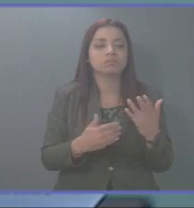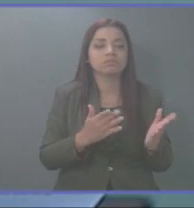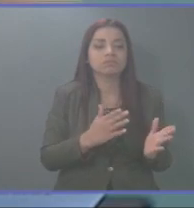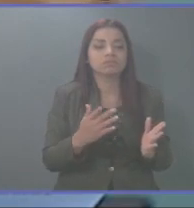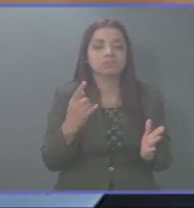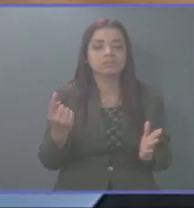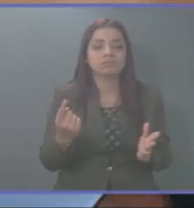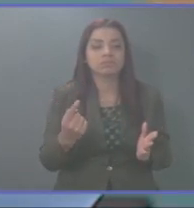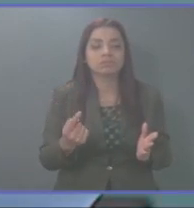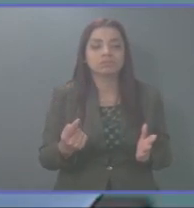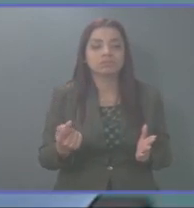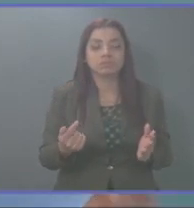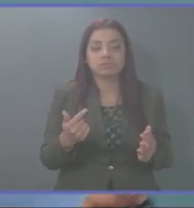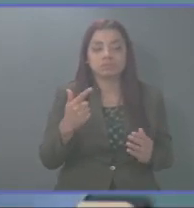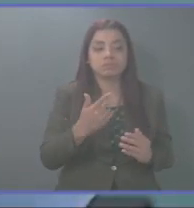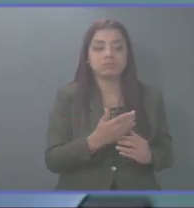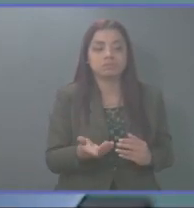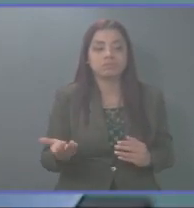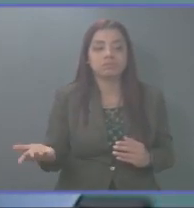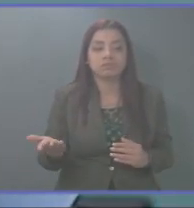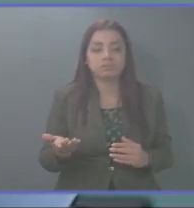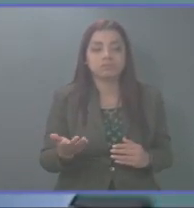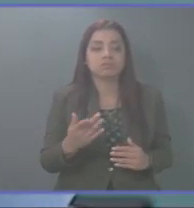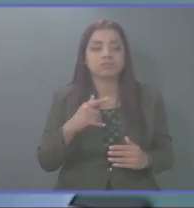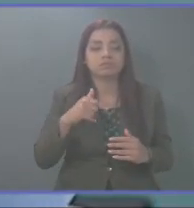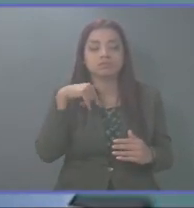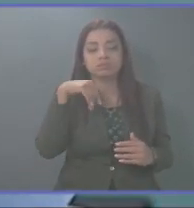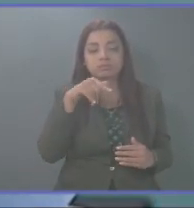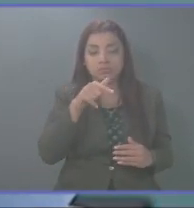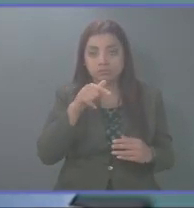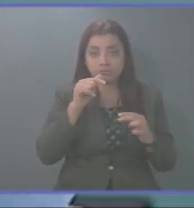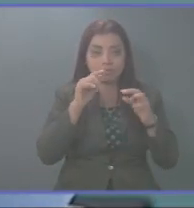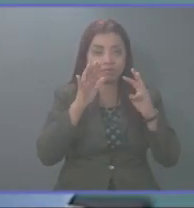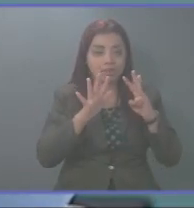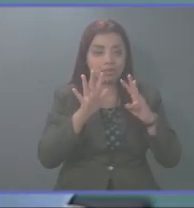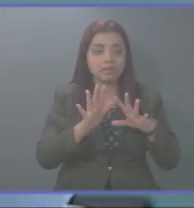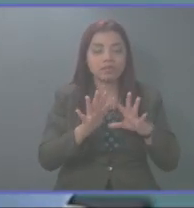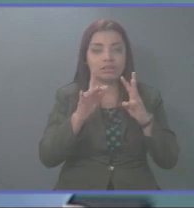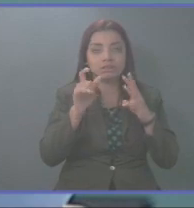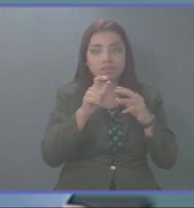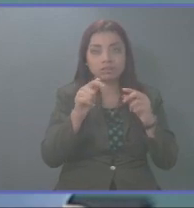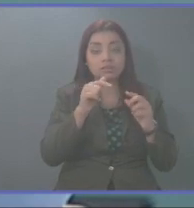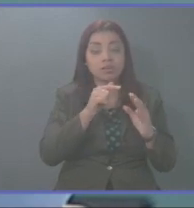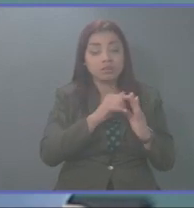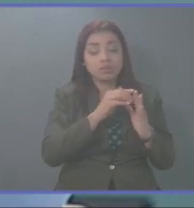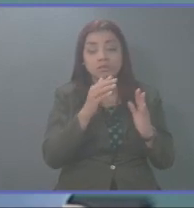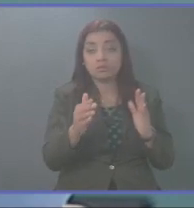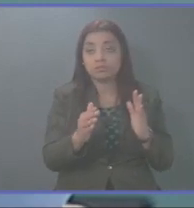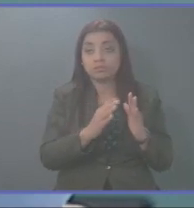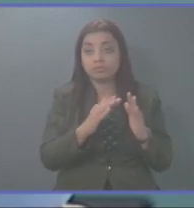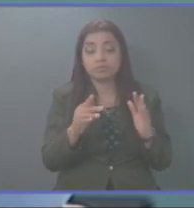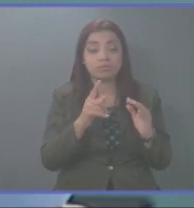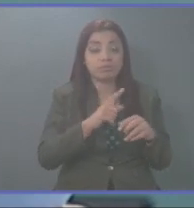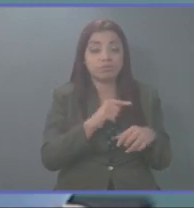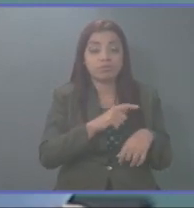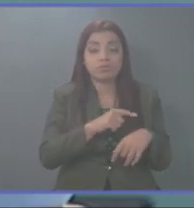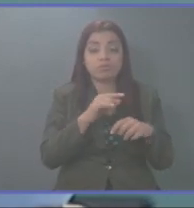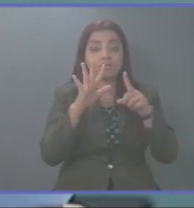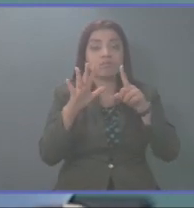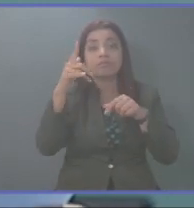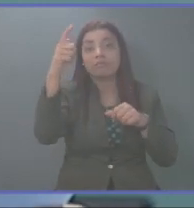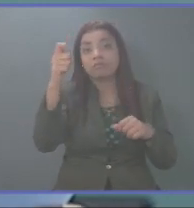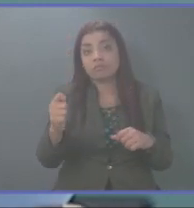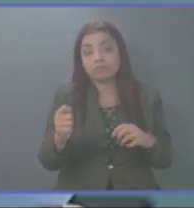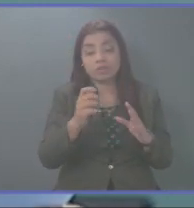residentes en el exterior que adquieran la mayoría de edad en el periodo comprendido entre el plazo de suspensión y cierre de inscripciones al registro